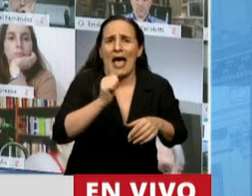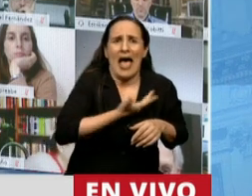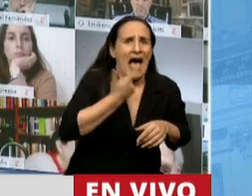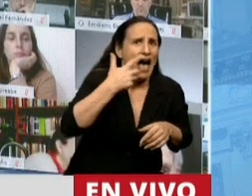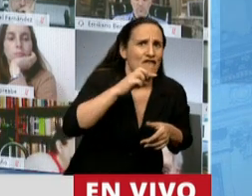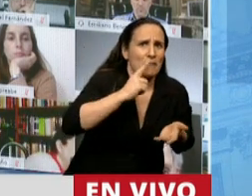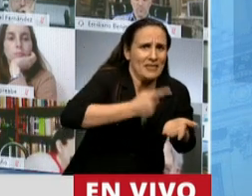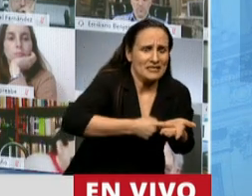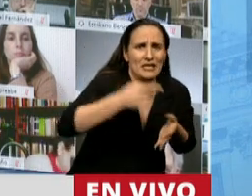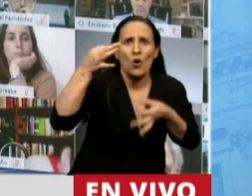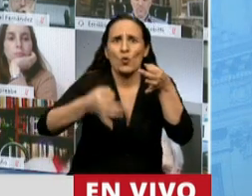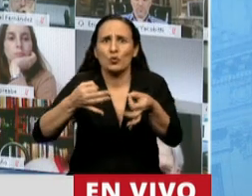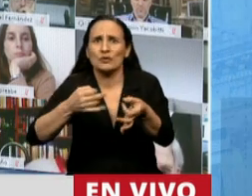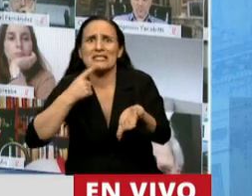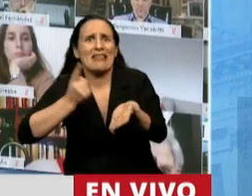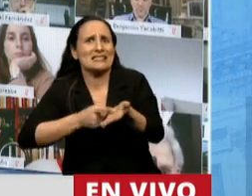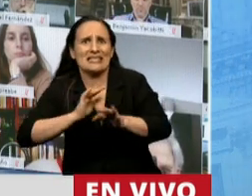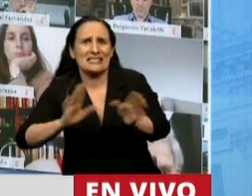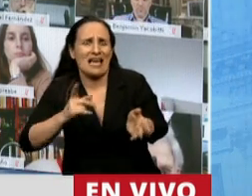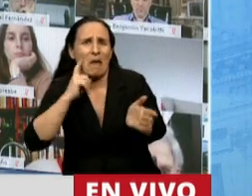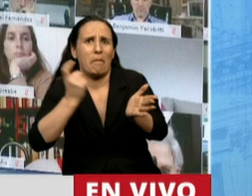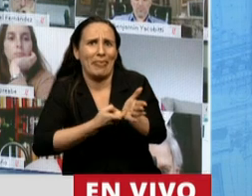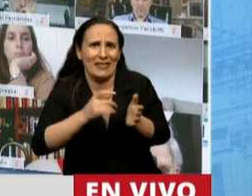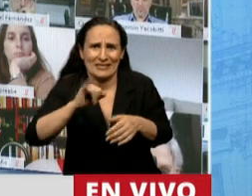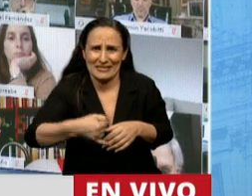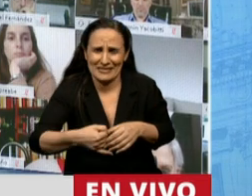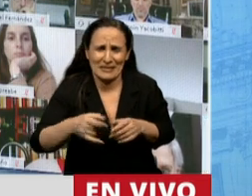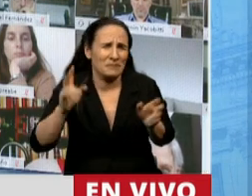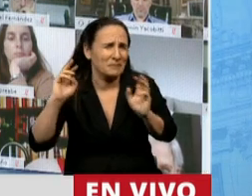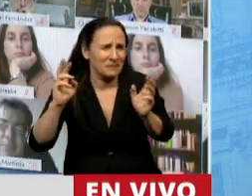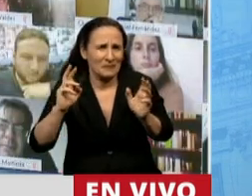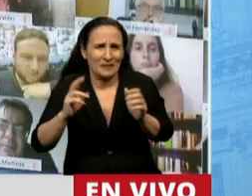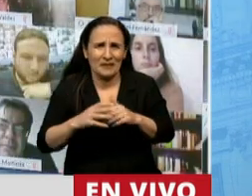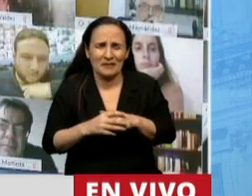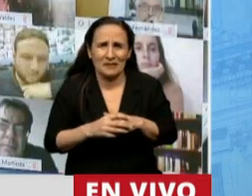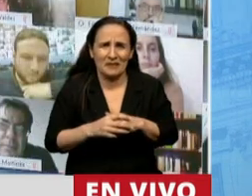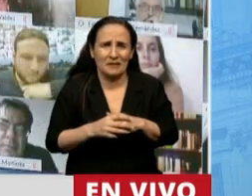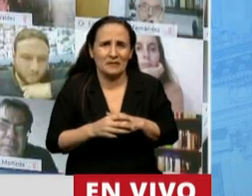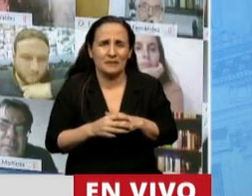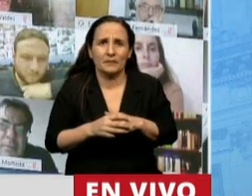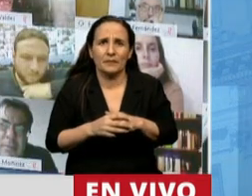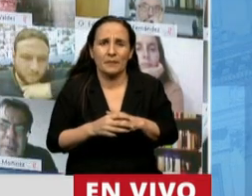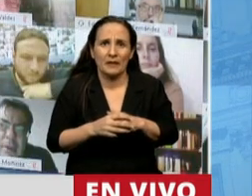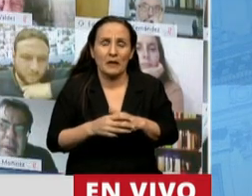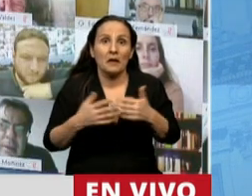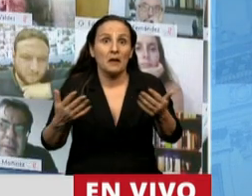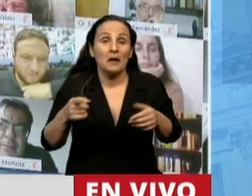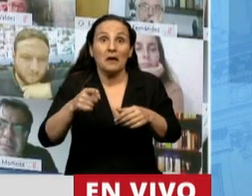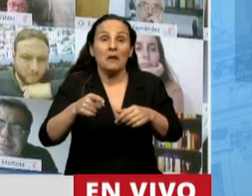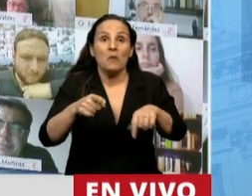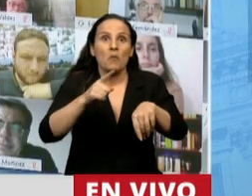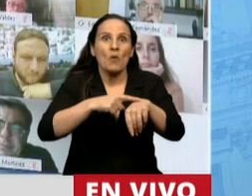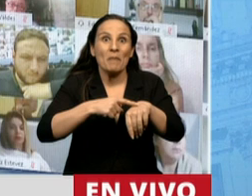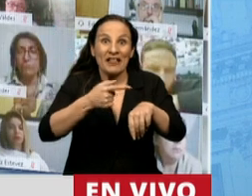por la justicia y en la medida que cuando la ayuda económica no haya pasado más de 5